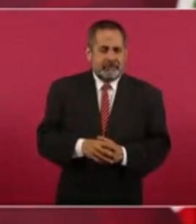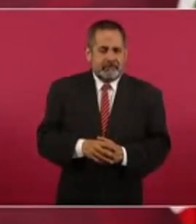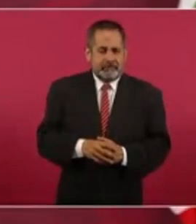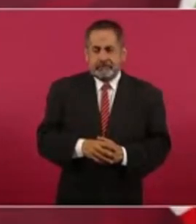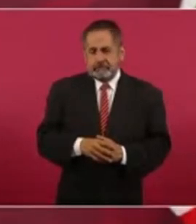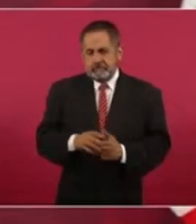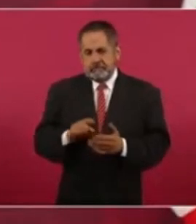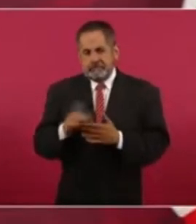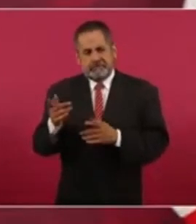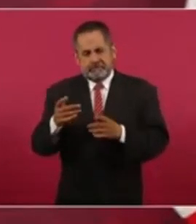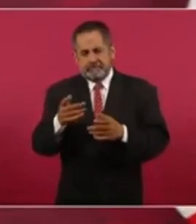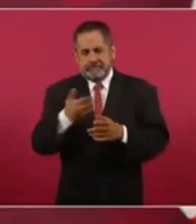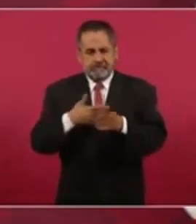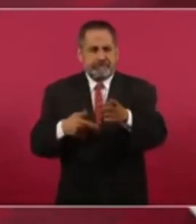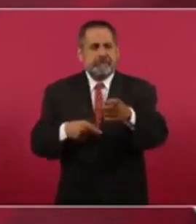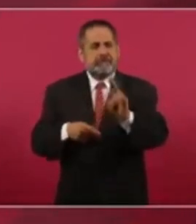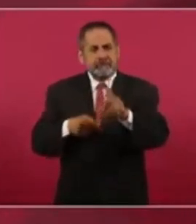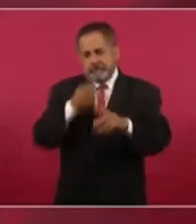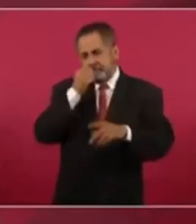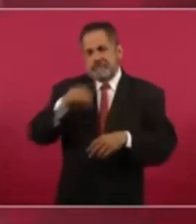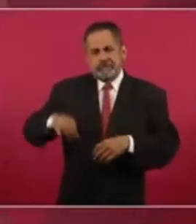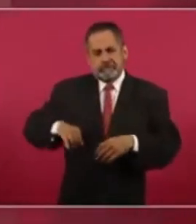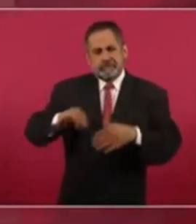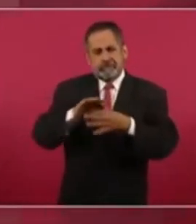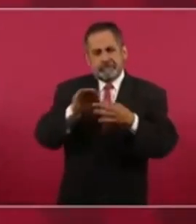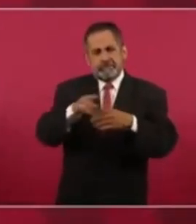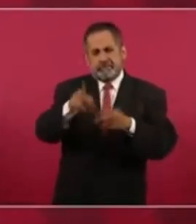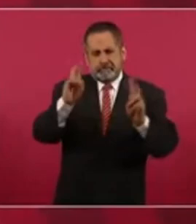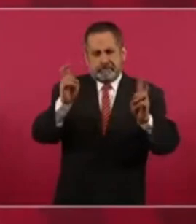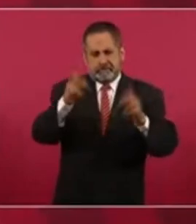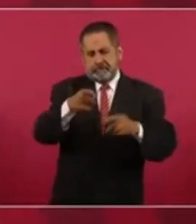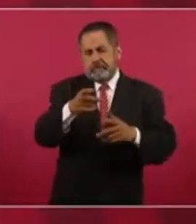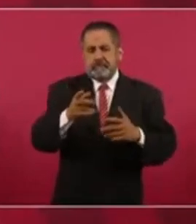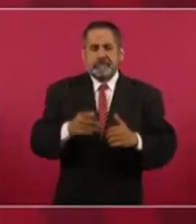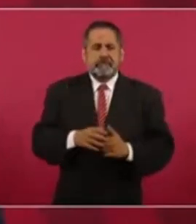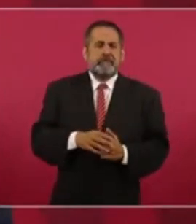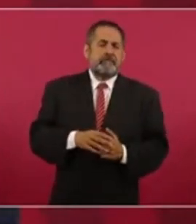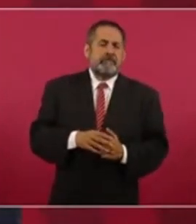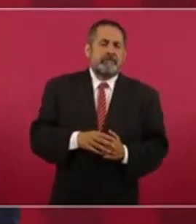Gracias, presidente. Pero es interesante el tema, o sea,